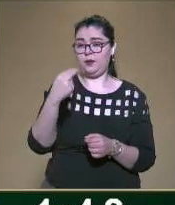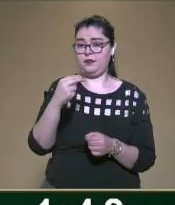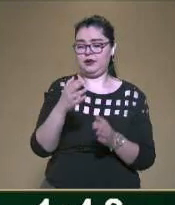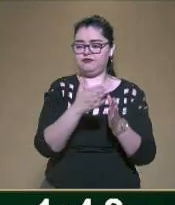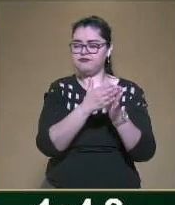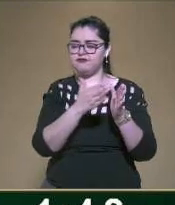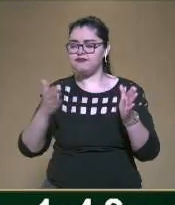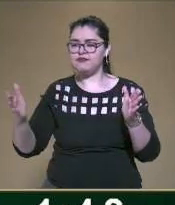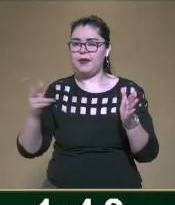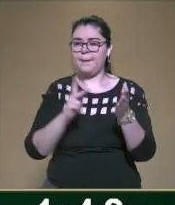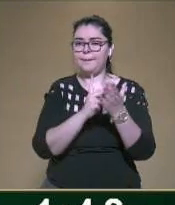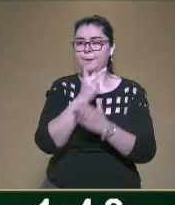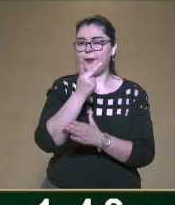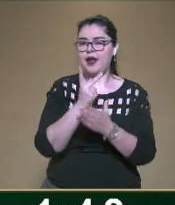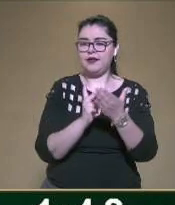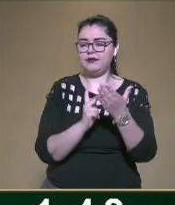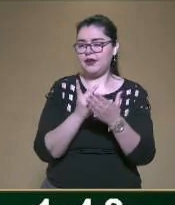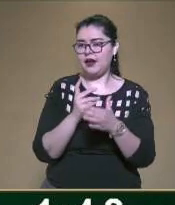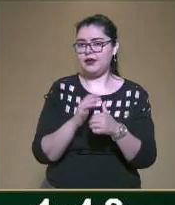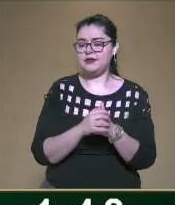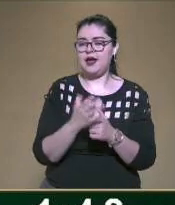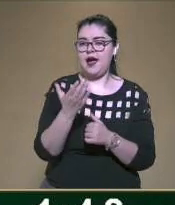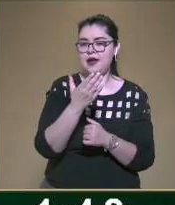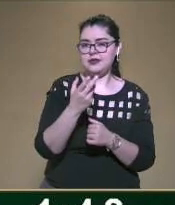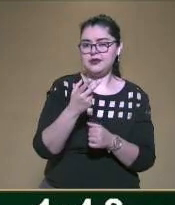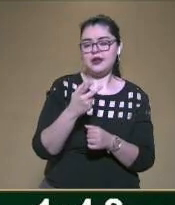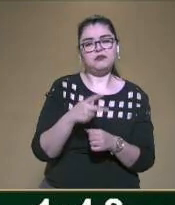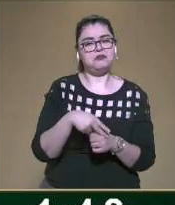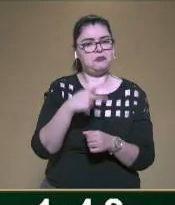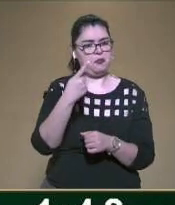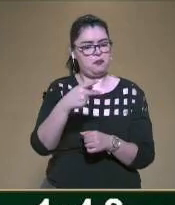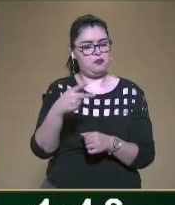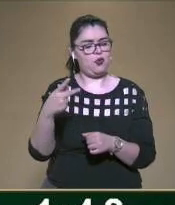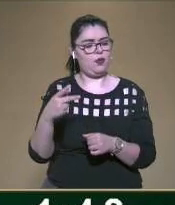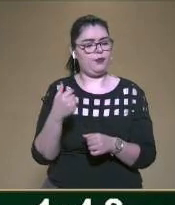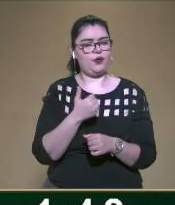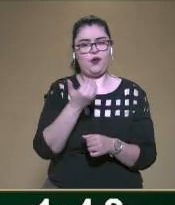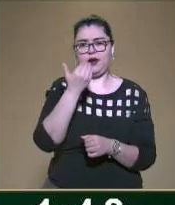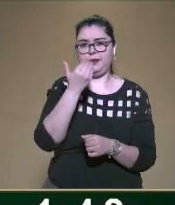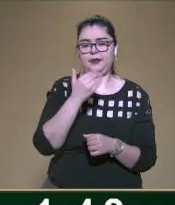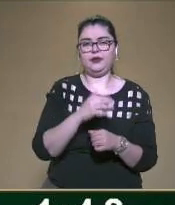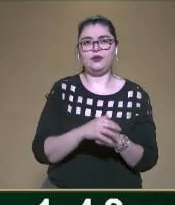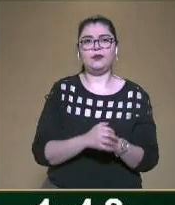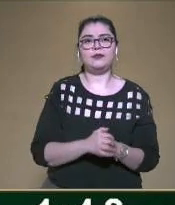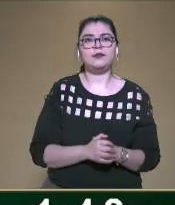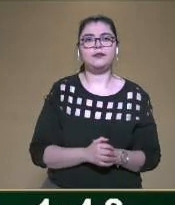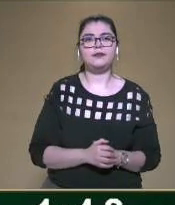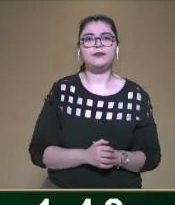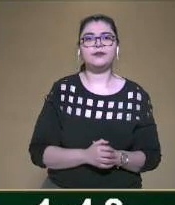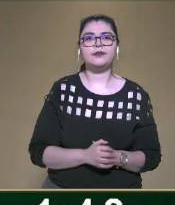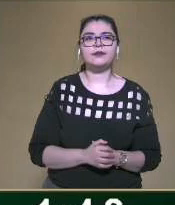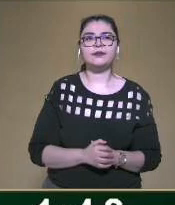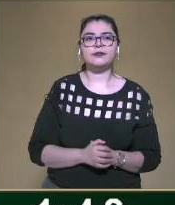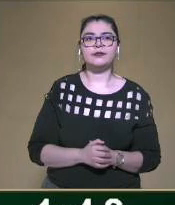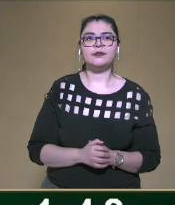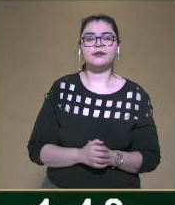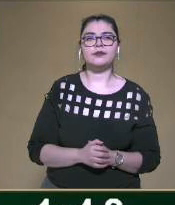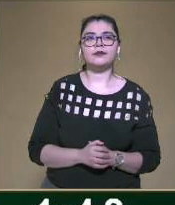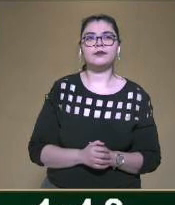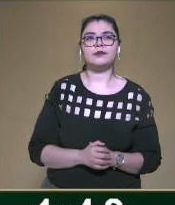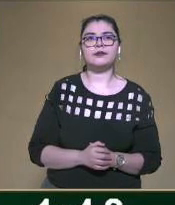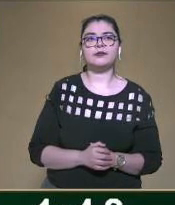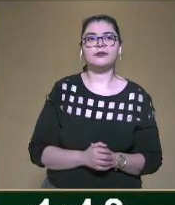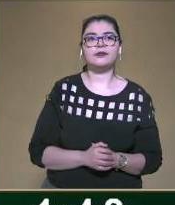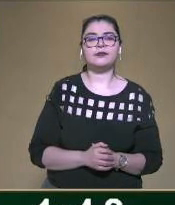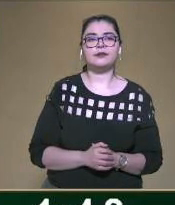vegetales, ¿verdad?, convierten o hacen su propio alimento. Crean su propio alimento. Así es. Bueno, ya miremos, te presentamos una información, ¿verdad?, muy bien,